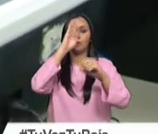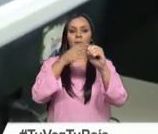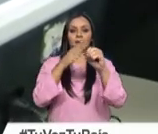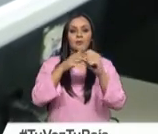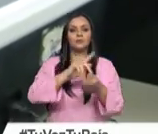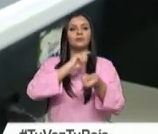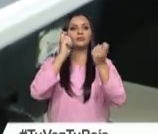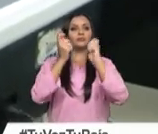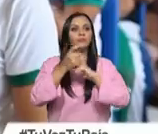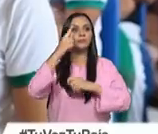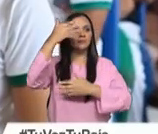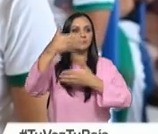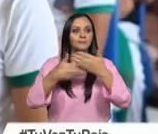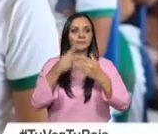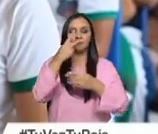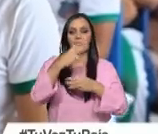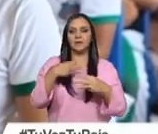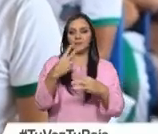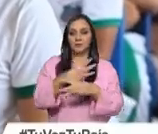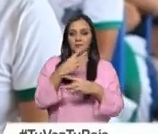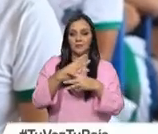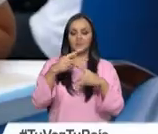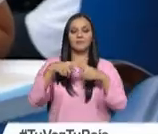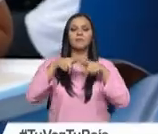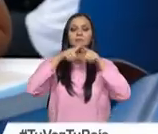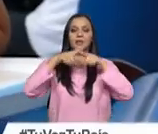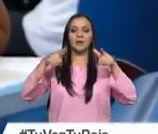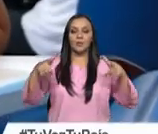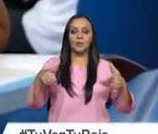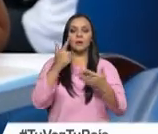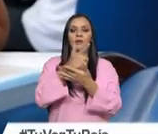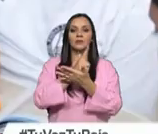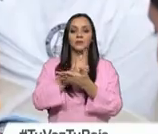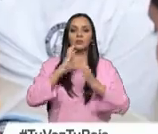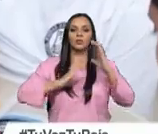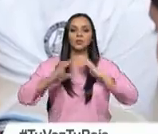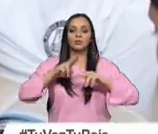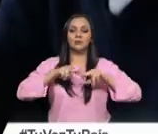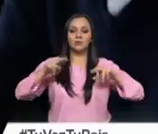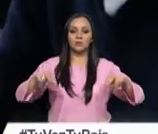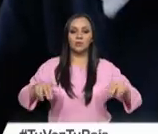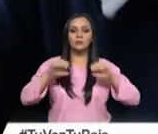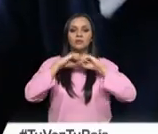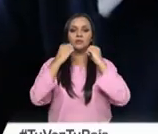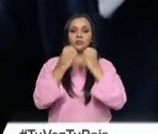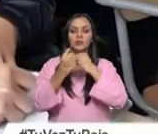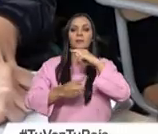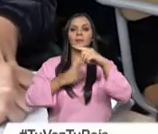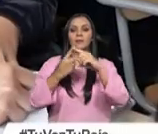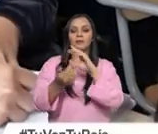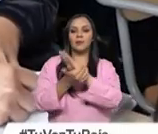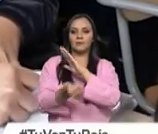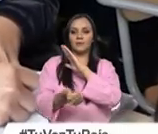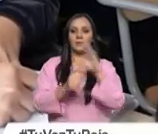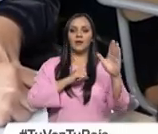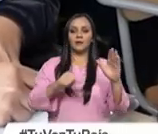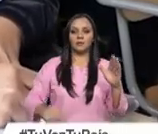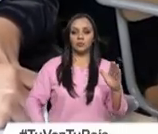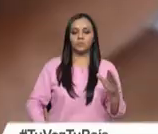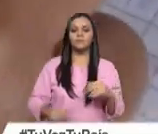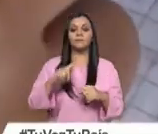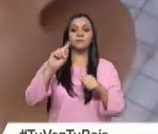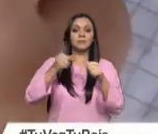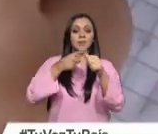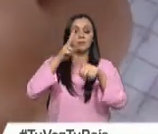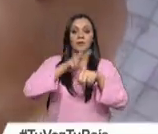de conocimiento en las materias de matemáticas, lengua y literatura, ciencias naturales, estudios sociales y aptitudes. Cabe recalcar que por